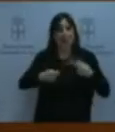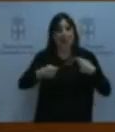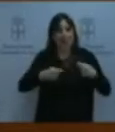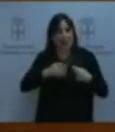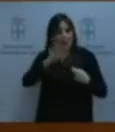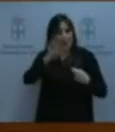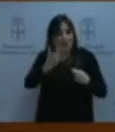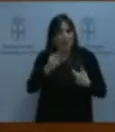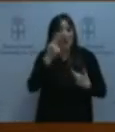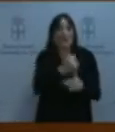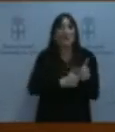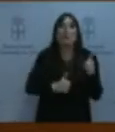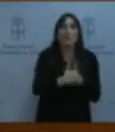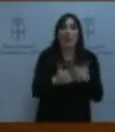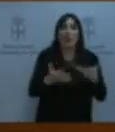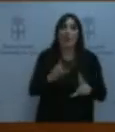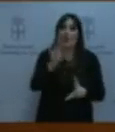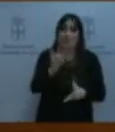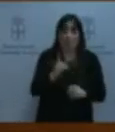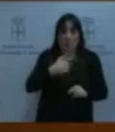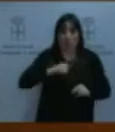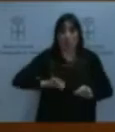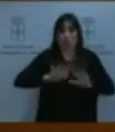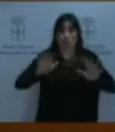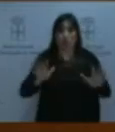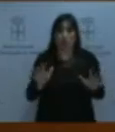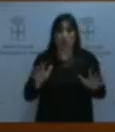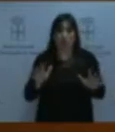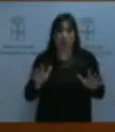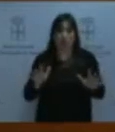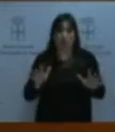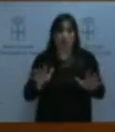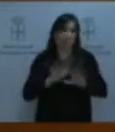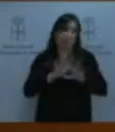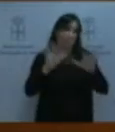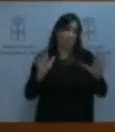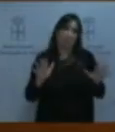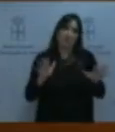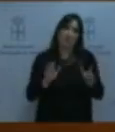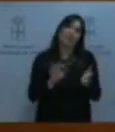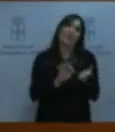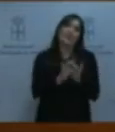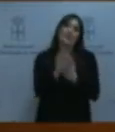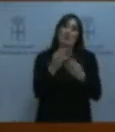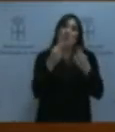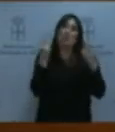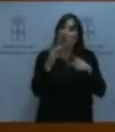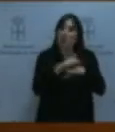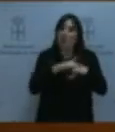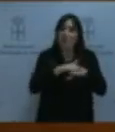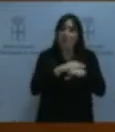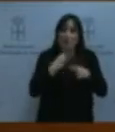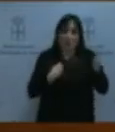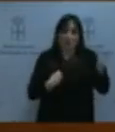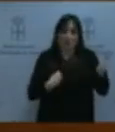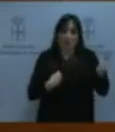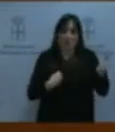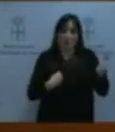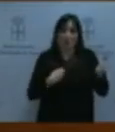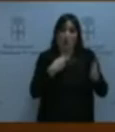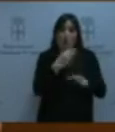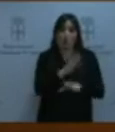claras. Por supuesto que asegurar los servicios públicos esenciales, como decía el portavoz de Izquierda Unida, es fundamental, pero